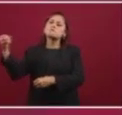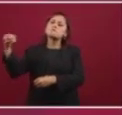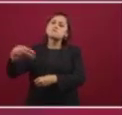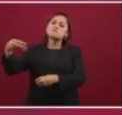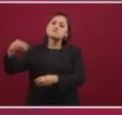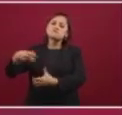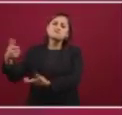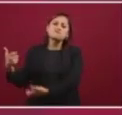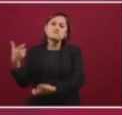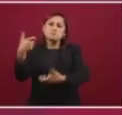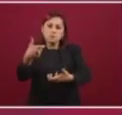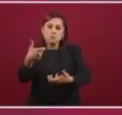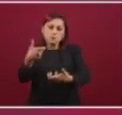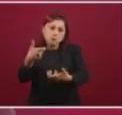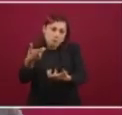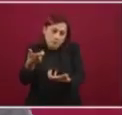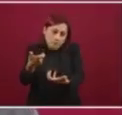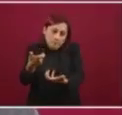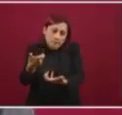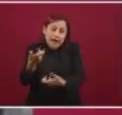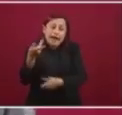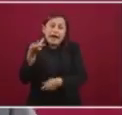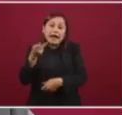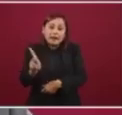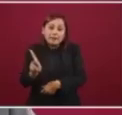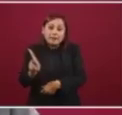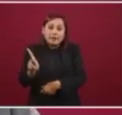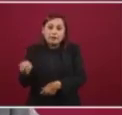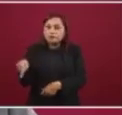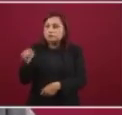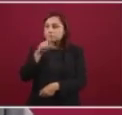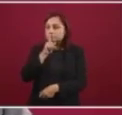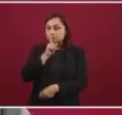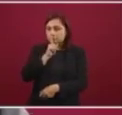pero no se informa.